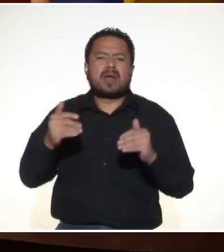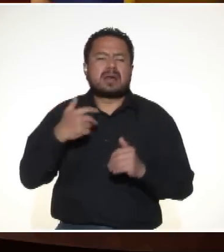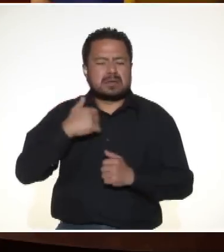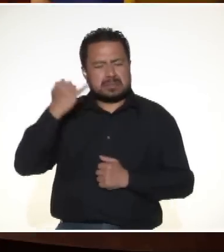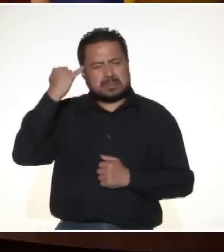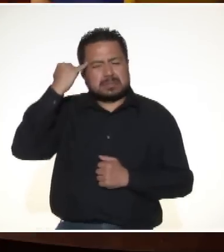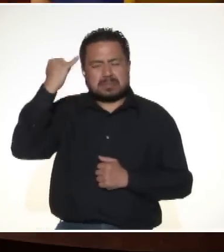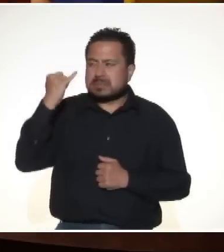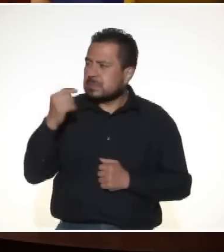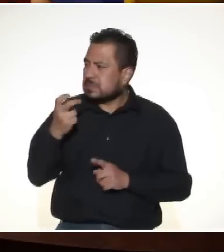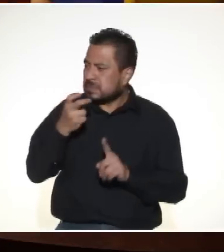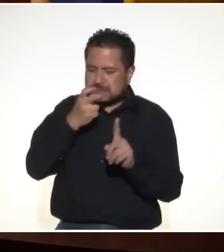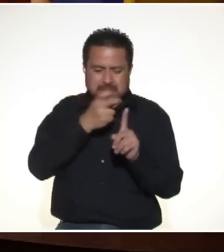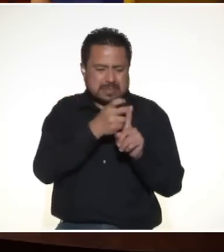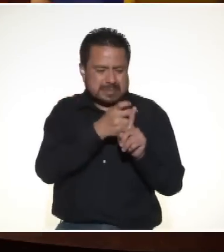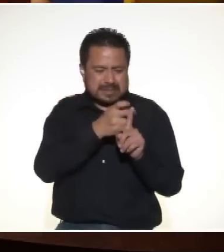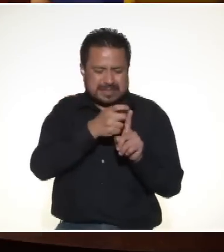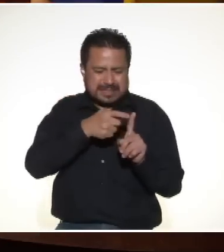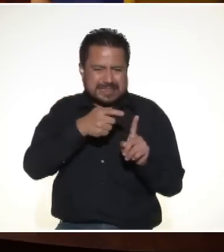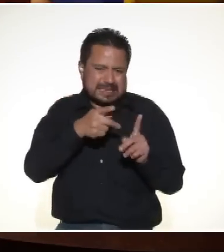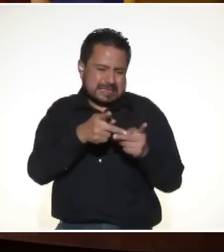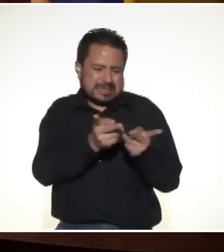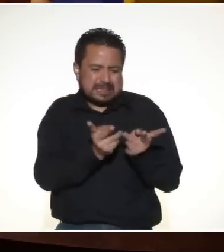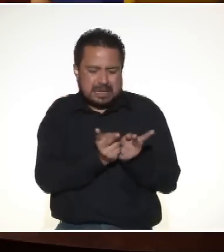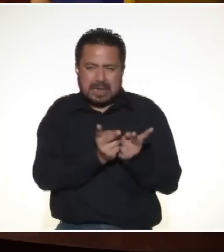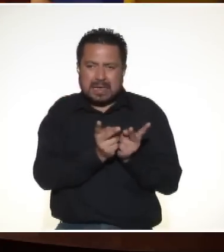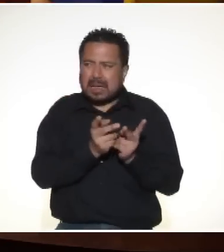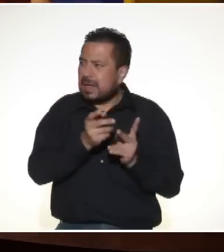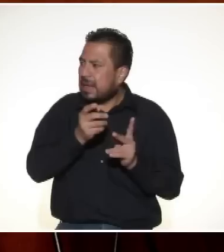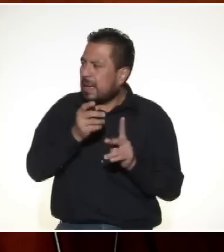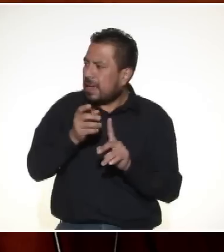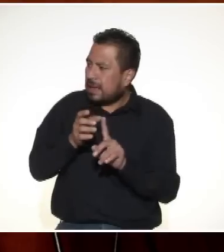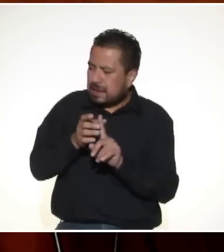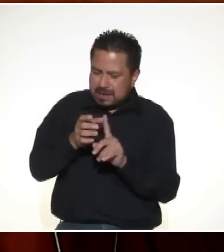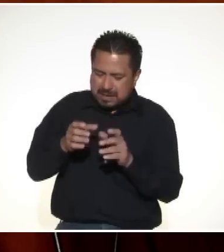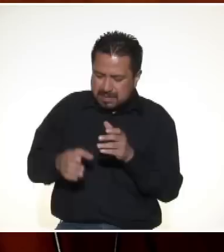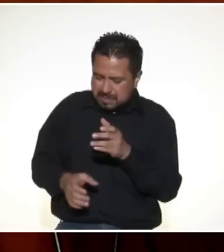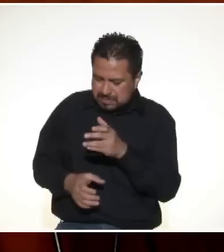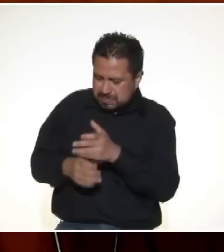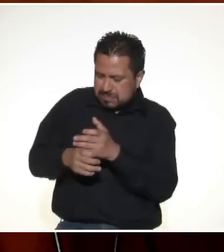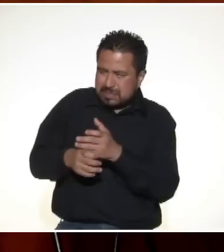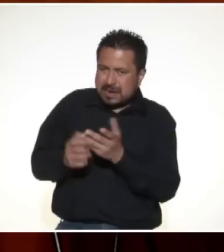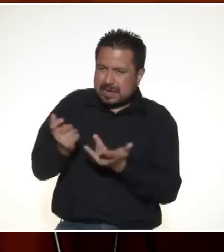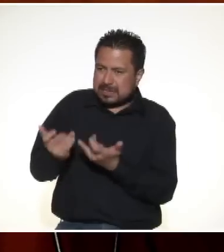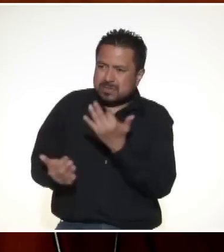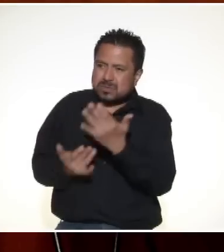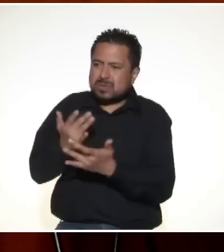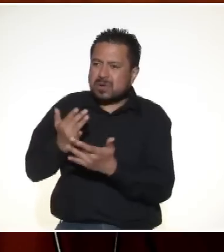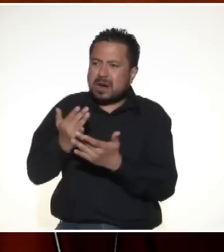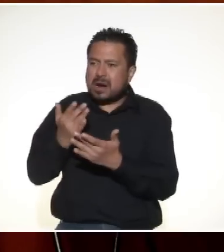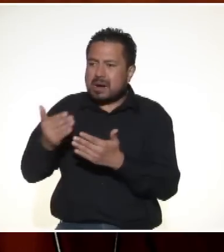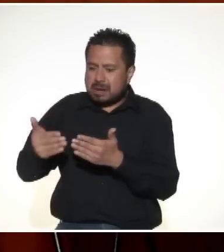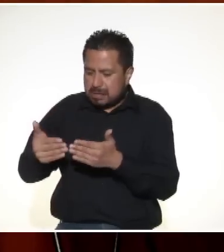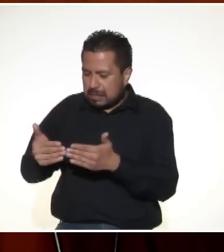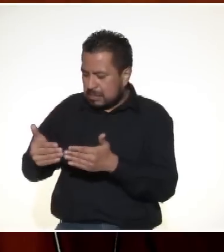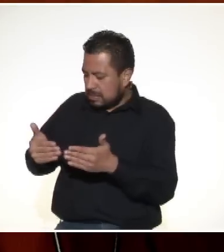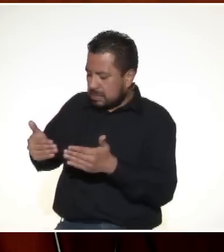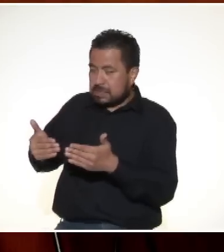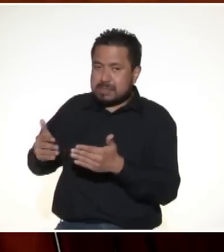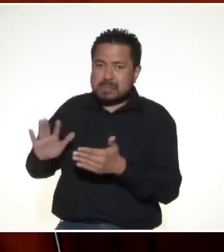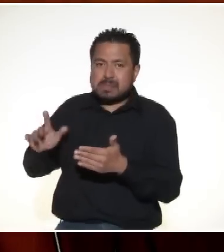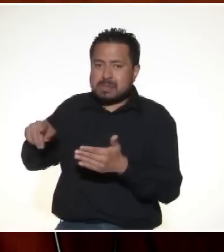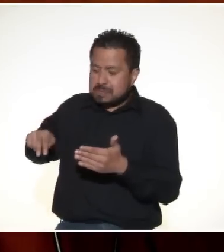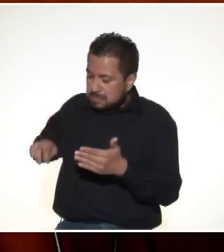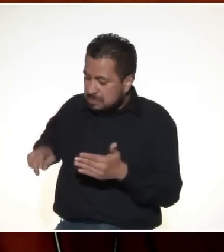que esta taza fuera un sartén y el mango, aquí está la orilla de la estufa, que esté hasta acá. Pasa